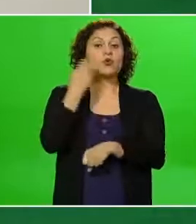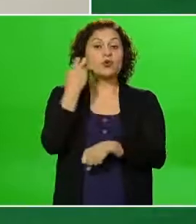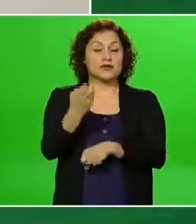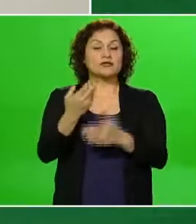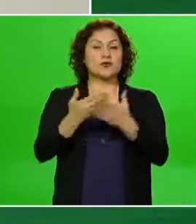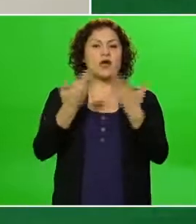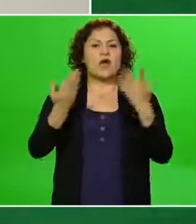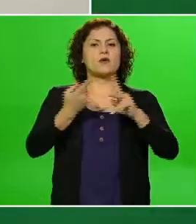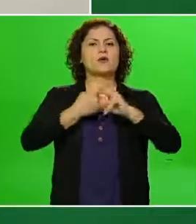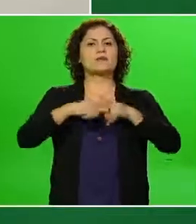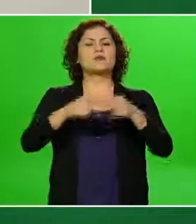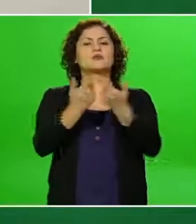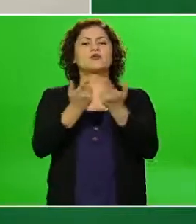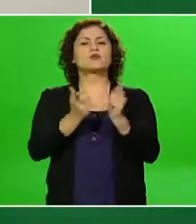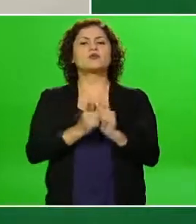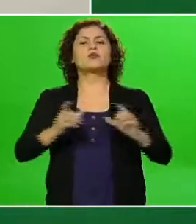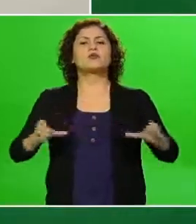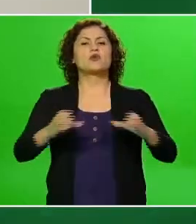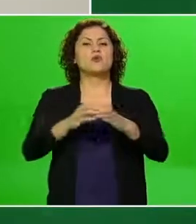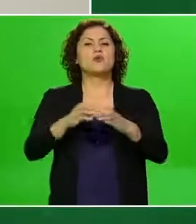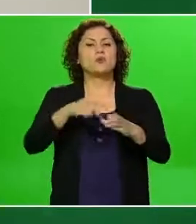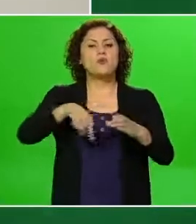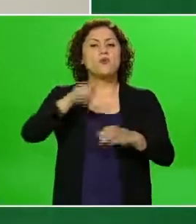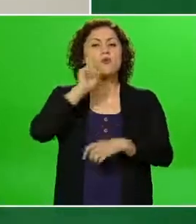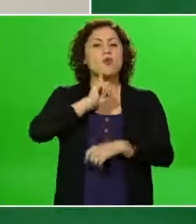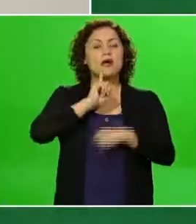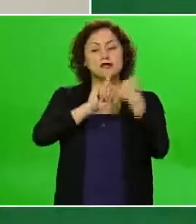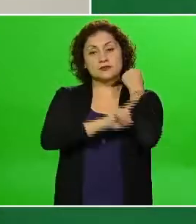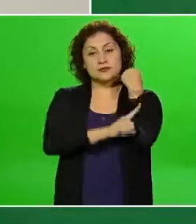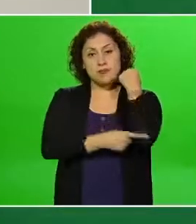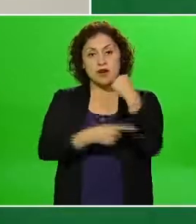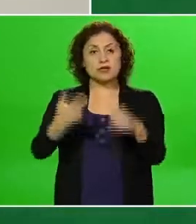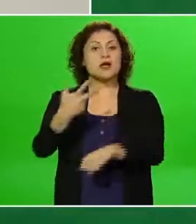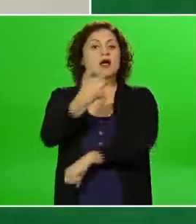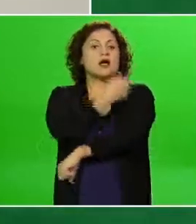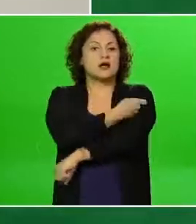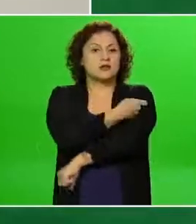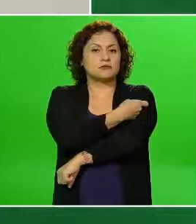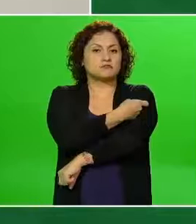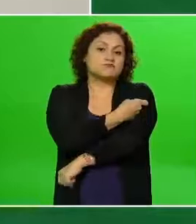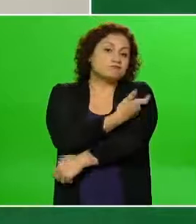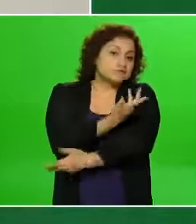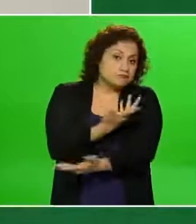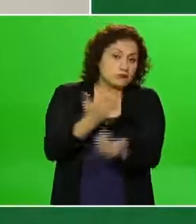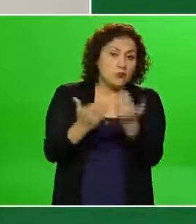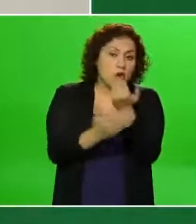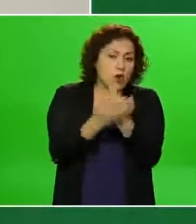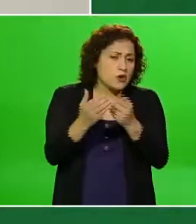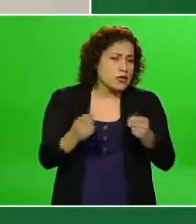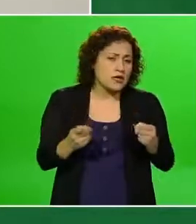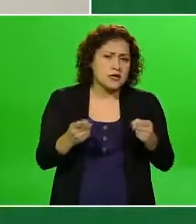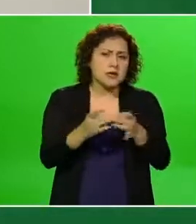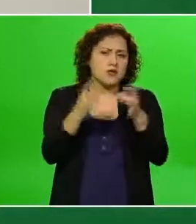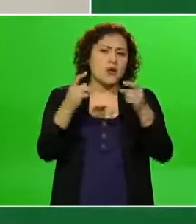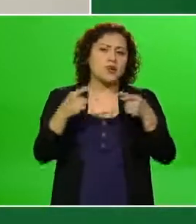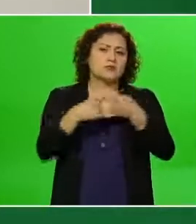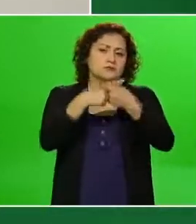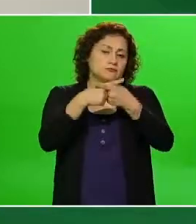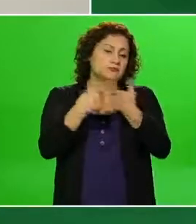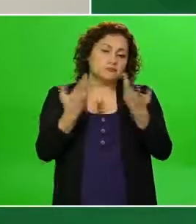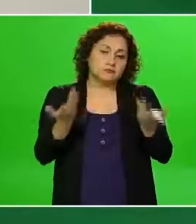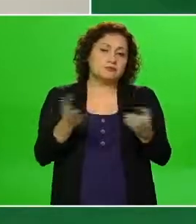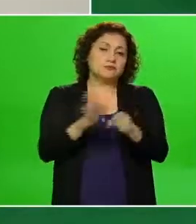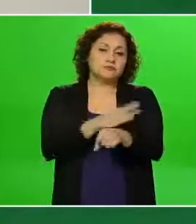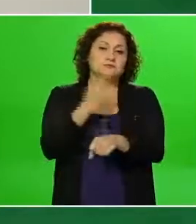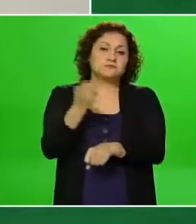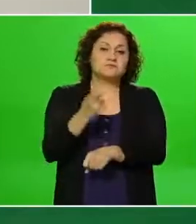grupo poblacional de mujeres embarazadas sobre todo, que las vacunas siguen siendo seguras, inclusive para este grupo, tal